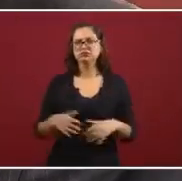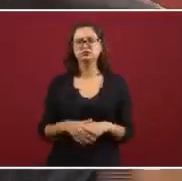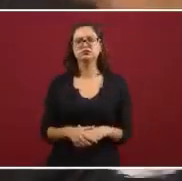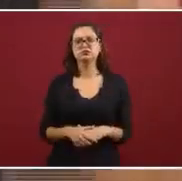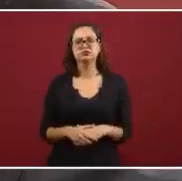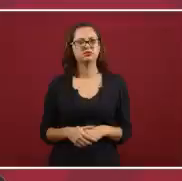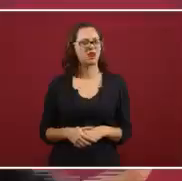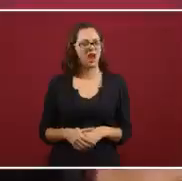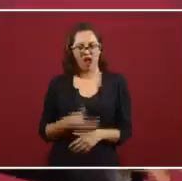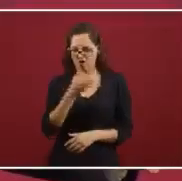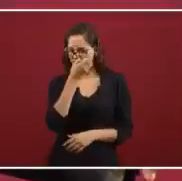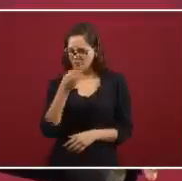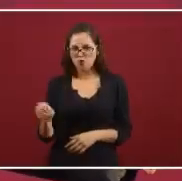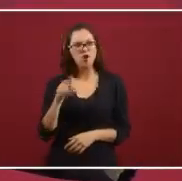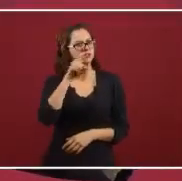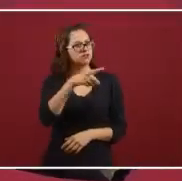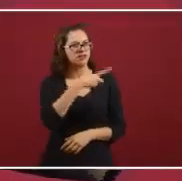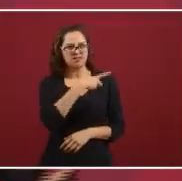van a tener que